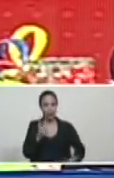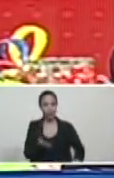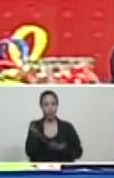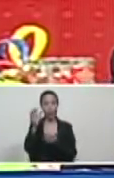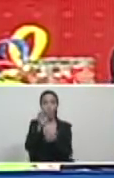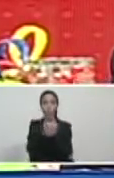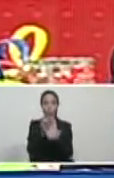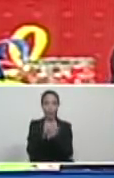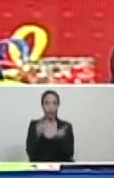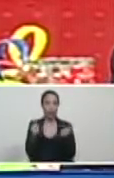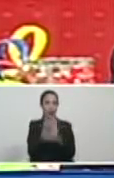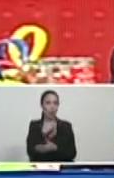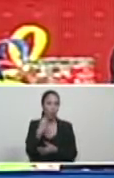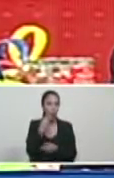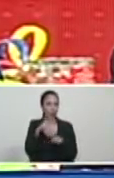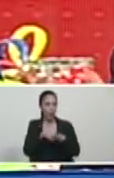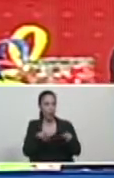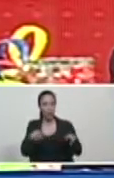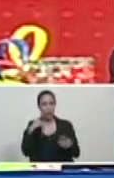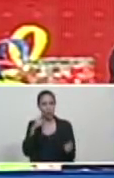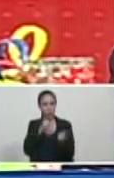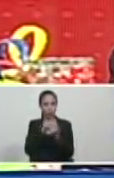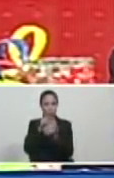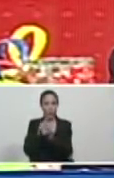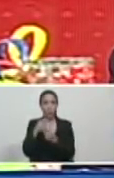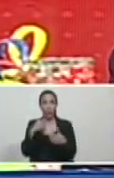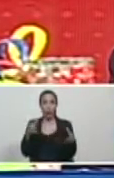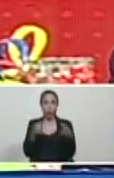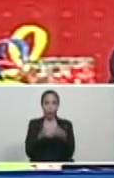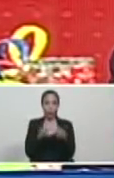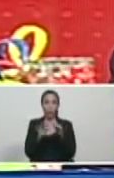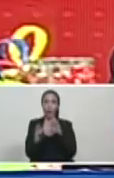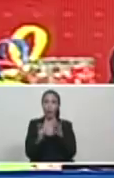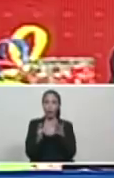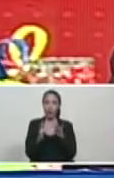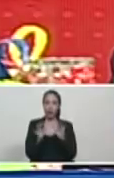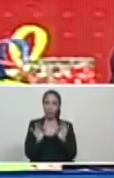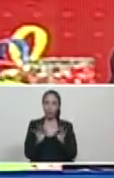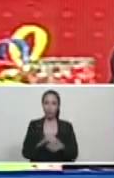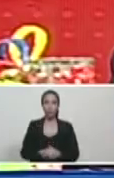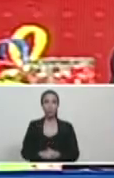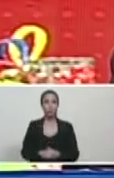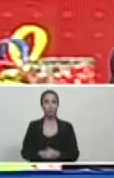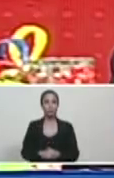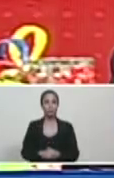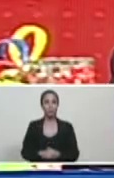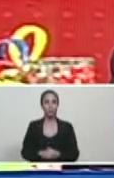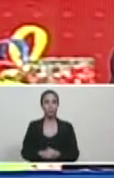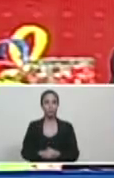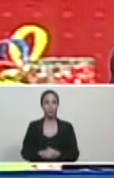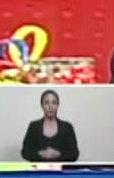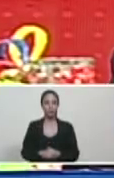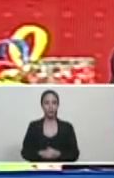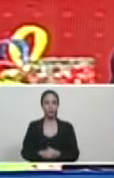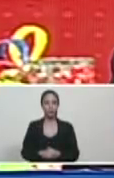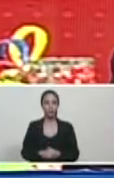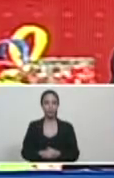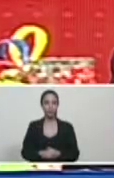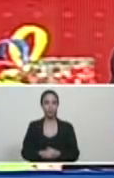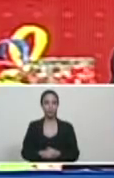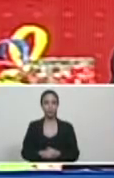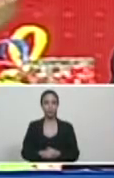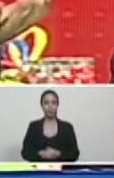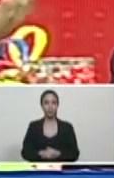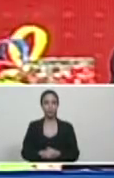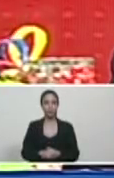Esparta, a la juventud, a los niños y niñas. Ahí tiene su gran base de misión dentro de este esfuerzo del